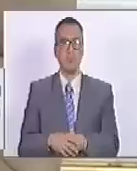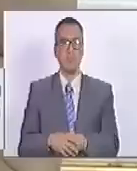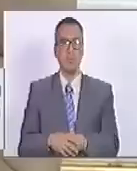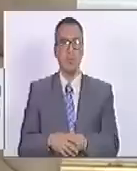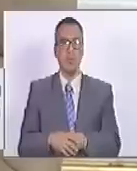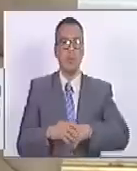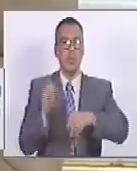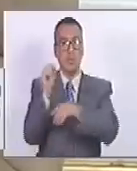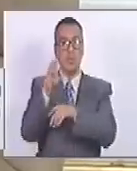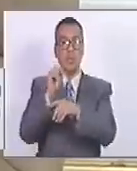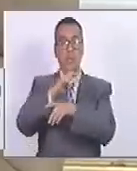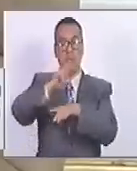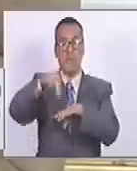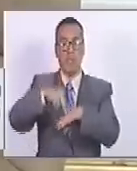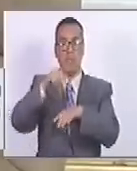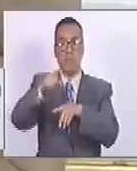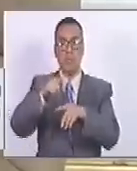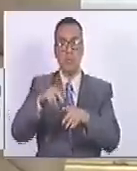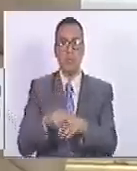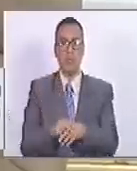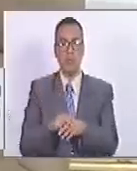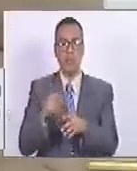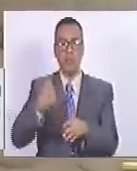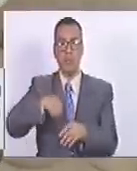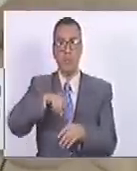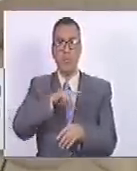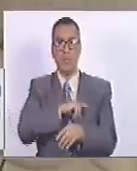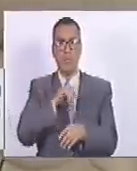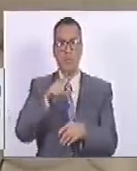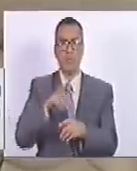y que la Asamblea Nacional Ilegítima, nosotros,